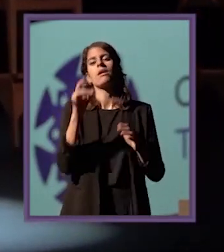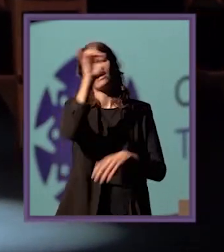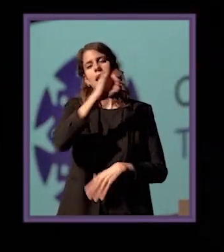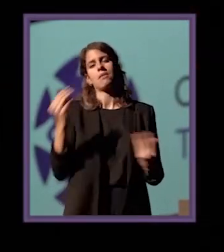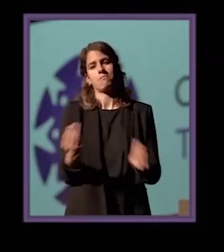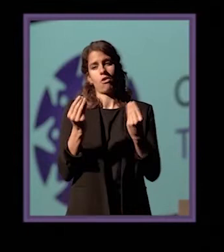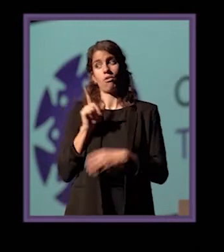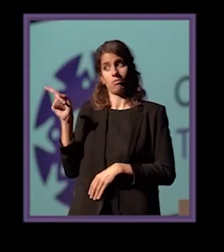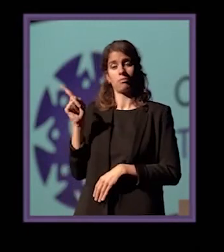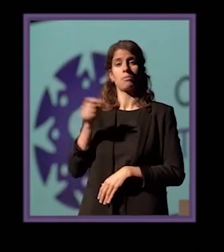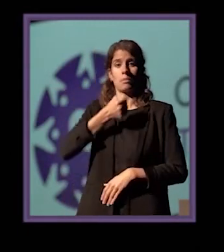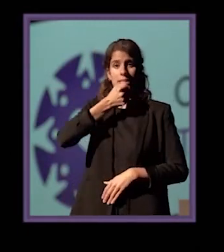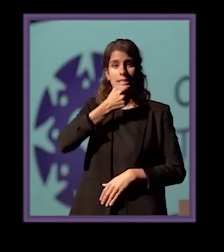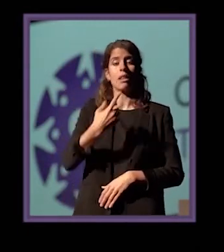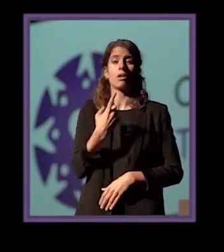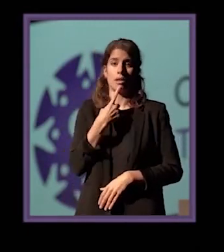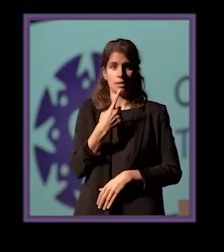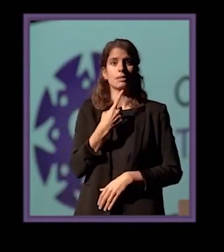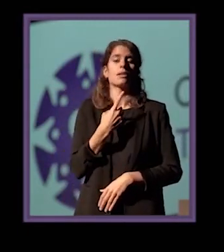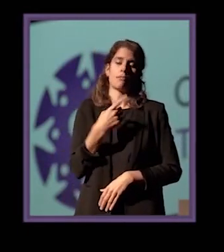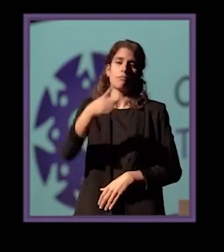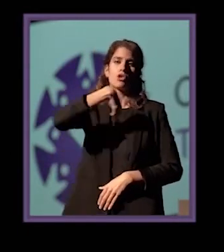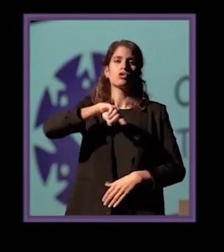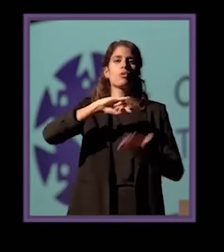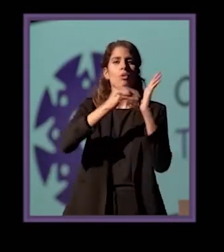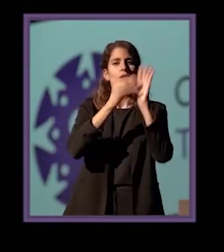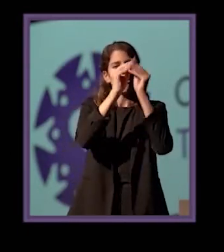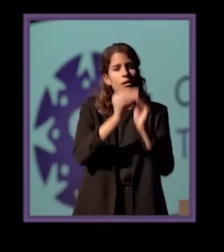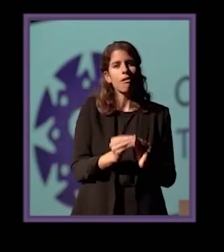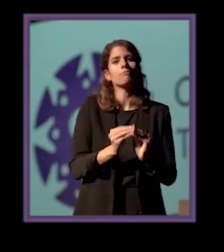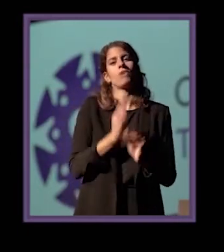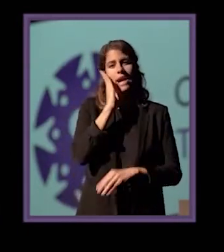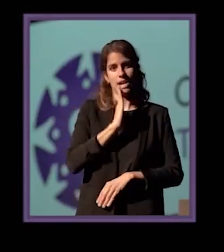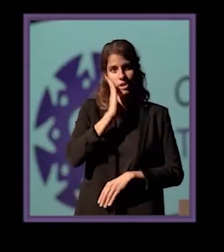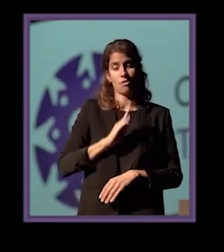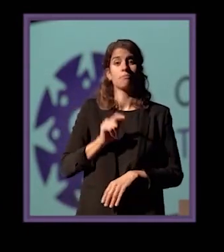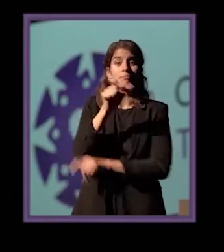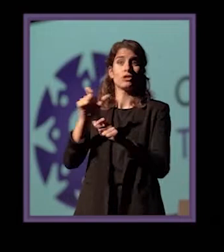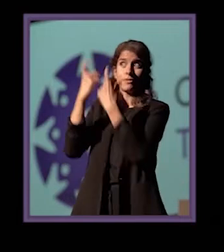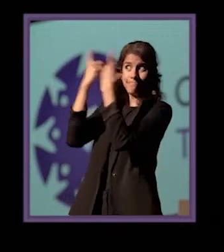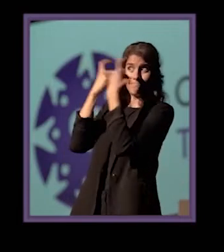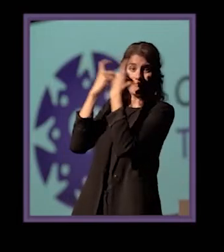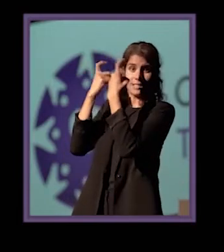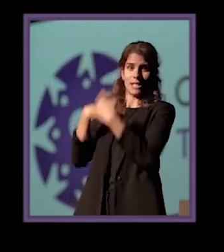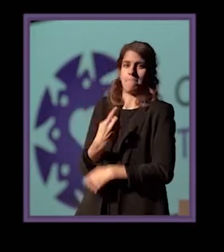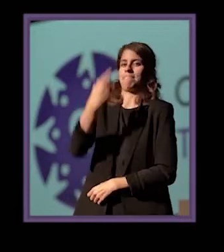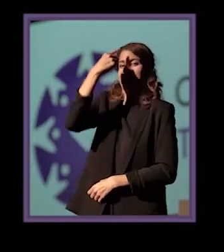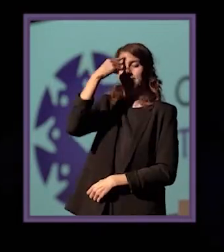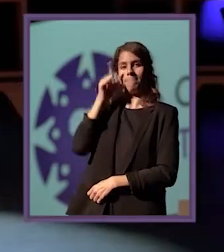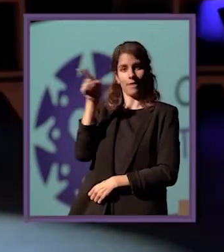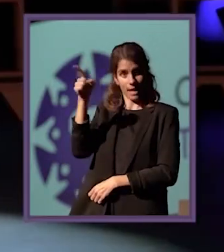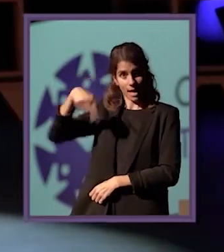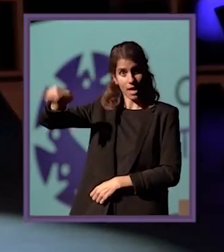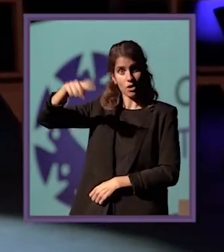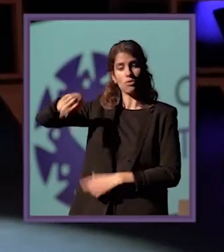y fundamentalmente pensando en la gente que queremos, que son las que nos han enseñado, nos siguen enseñando, y a las que tenemos que